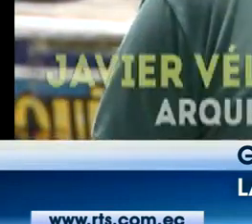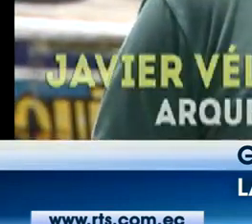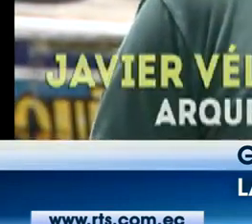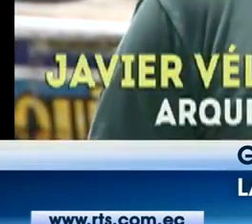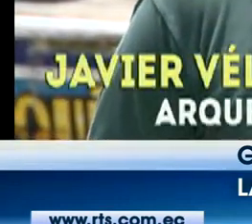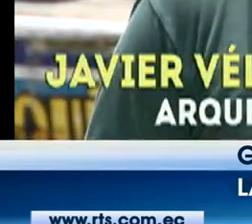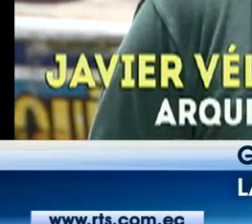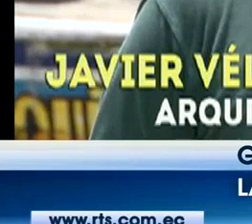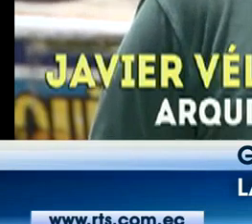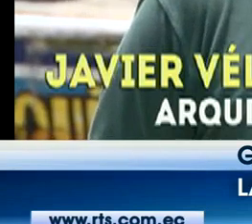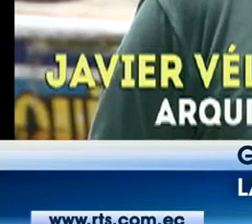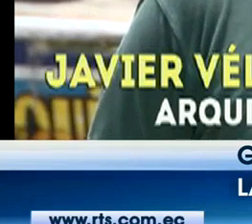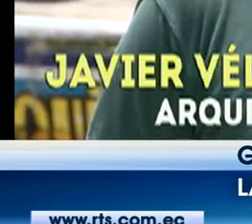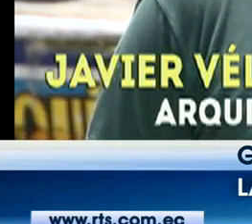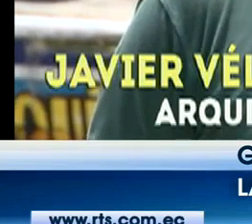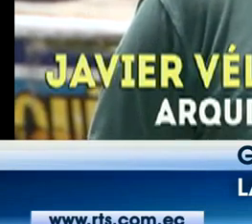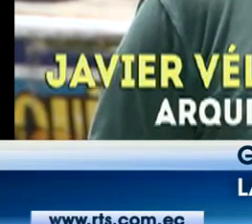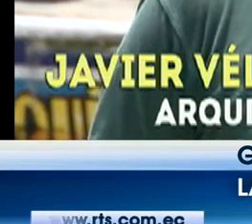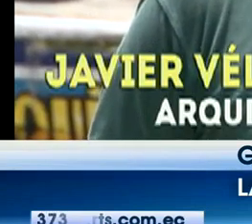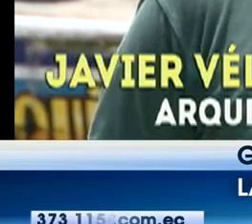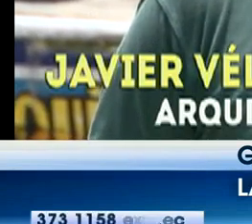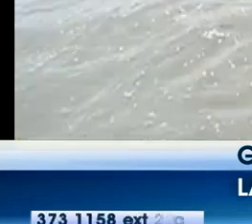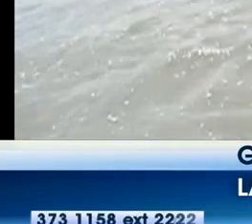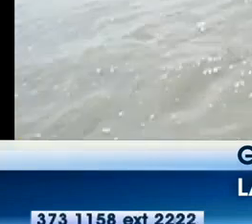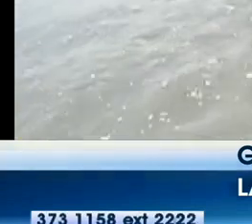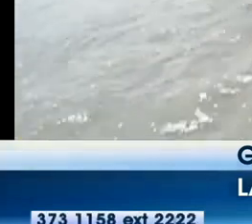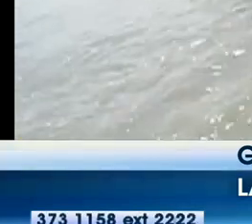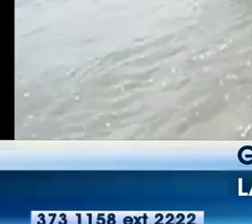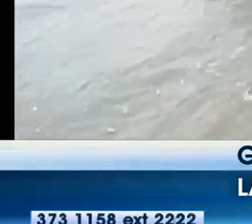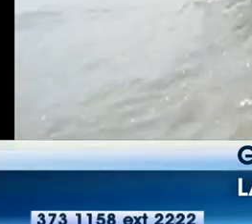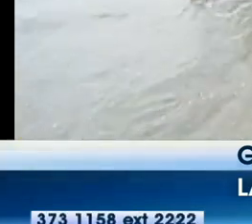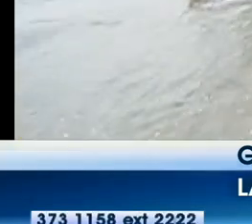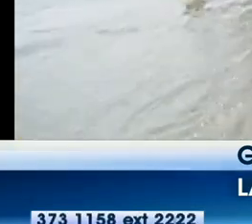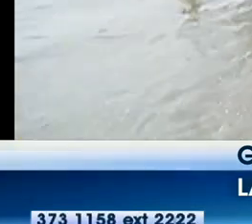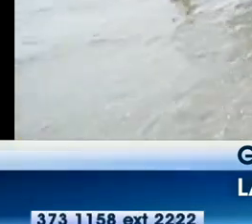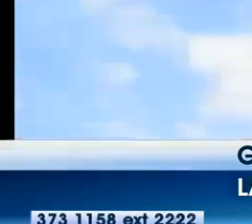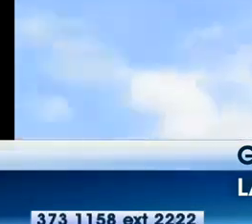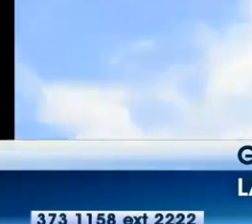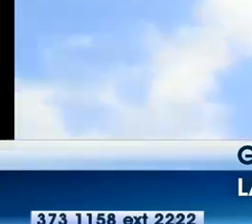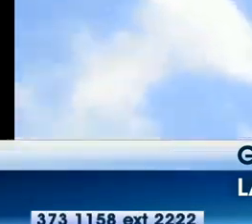el suroeste de la gran península del Morro y Santa Elena.